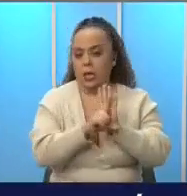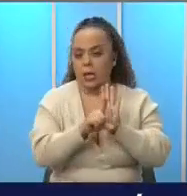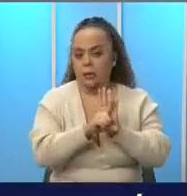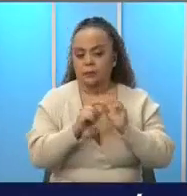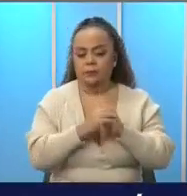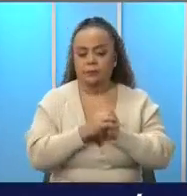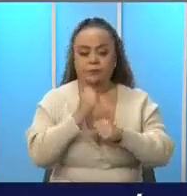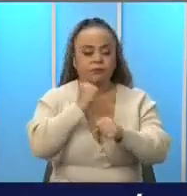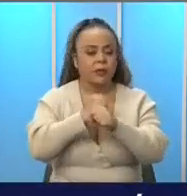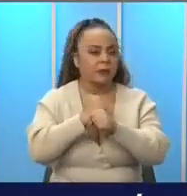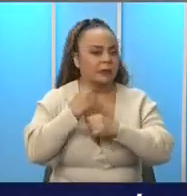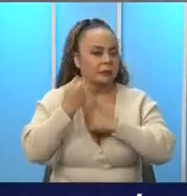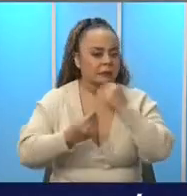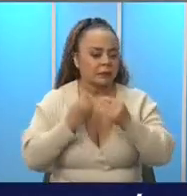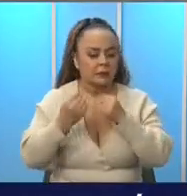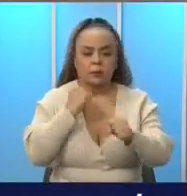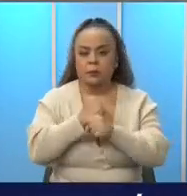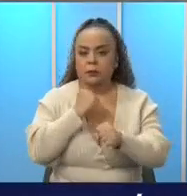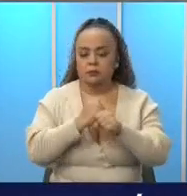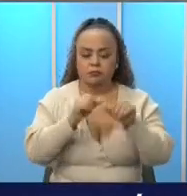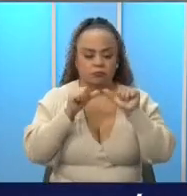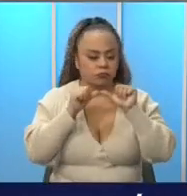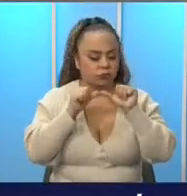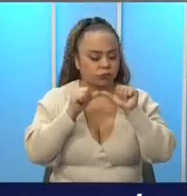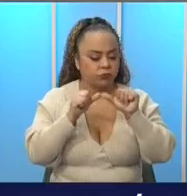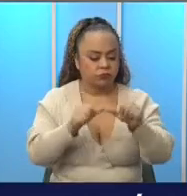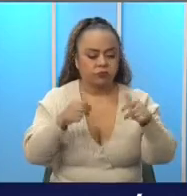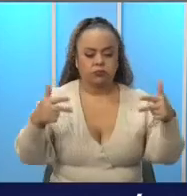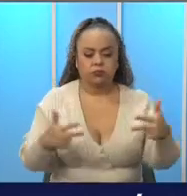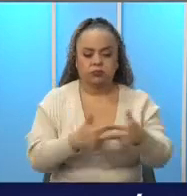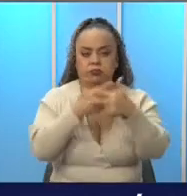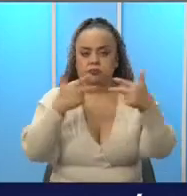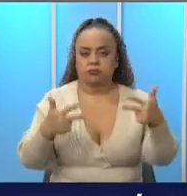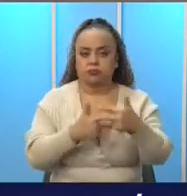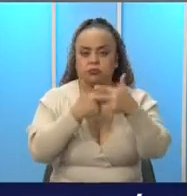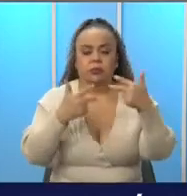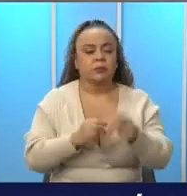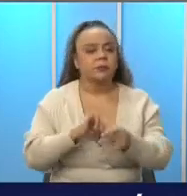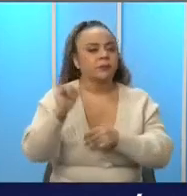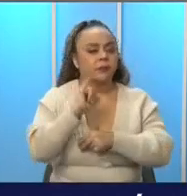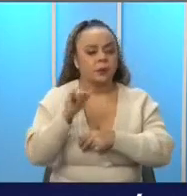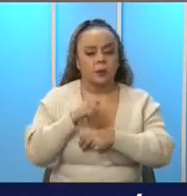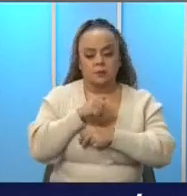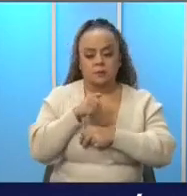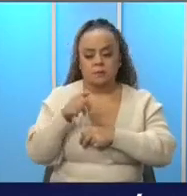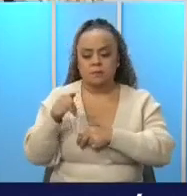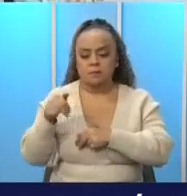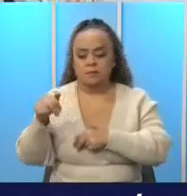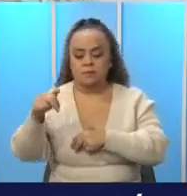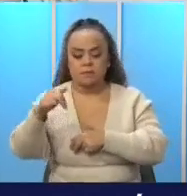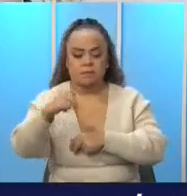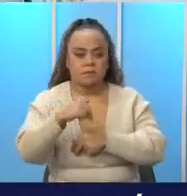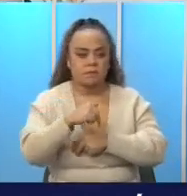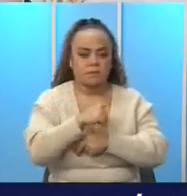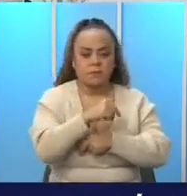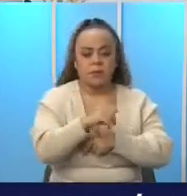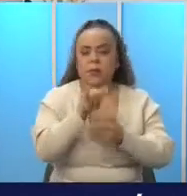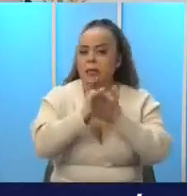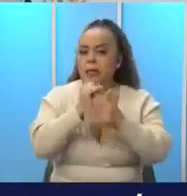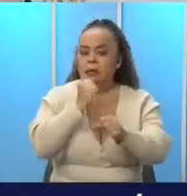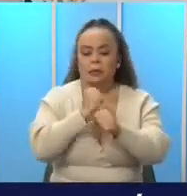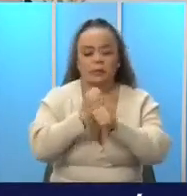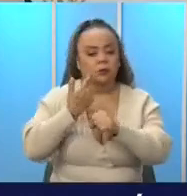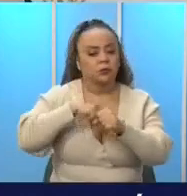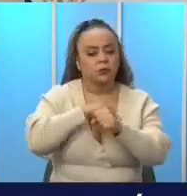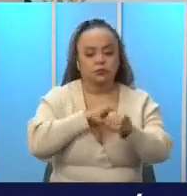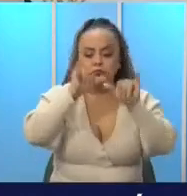los trabajos consisten en operativos permanentes de paso de vehículos así como recorridos en el lugar esto es una operación que vamos a mantener más